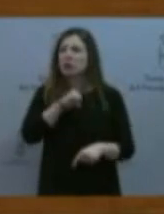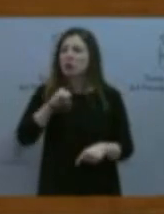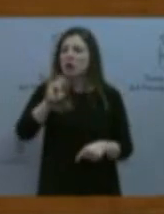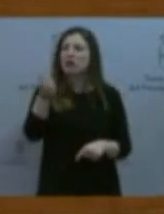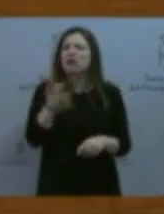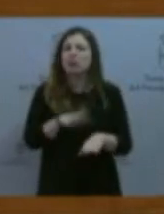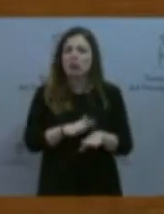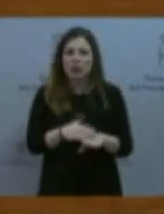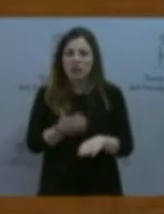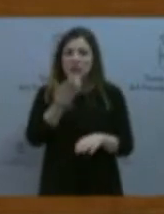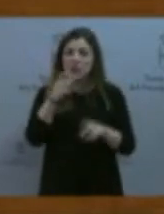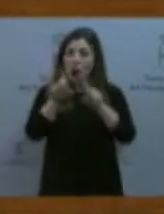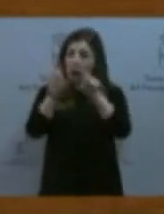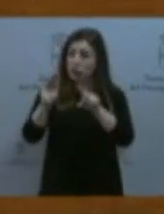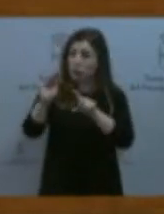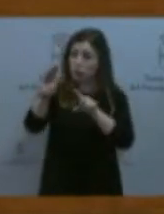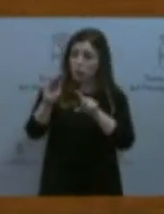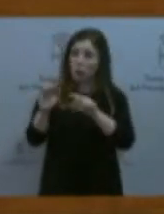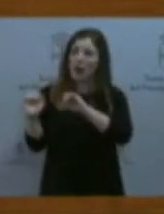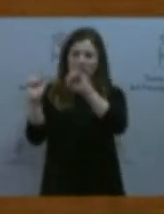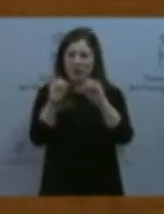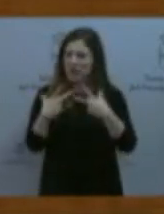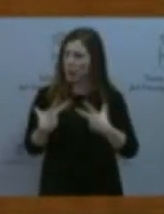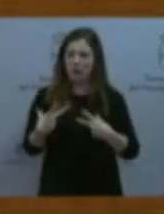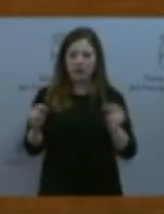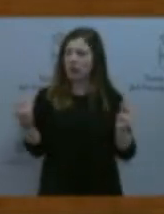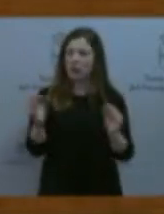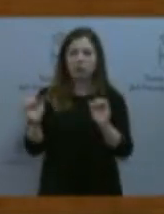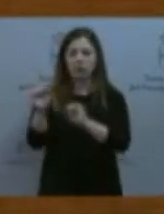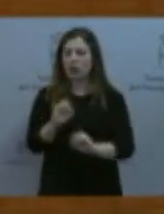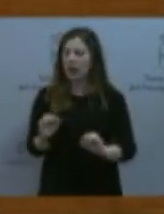el fin de este privilegio? Creemos que hay tiempo si hay voluntad. Gracias.